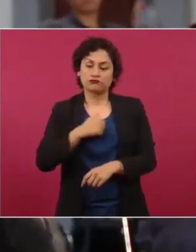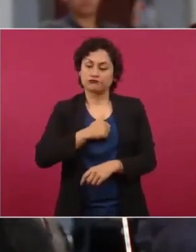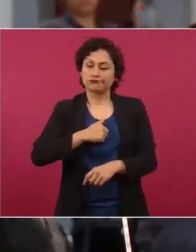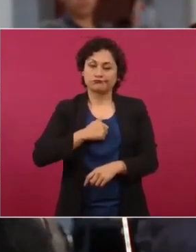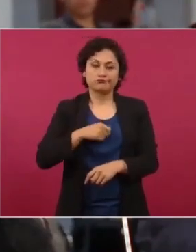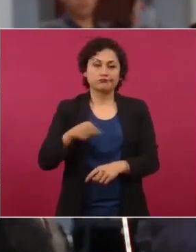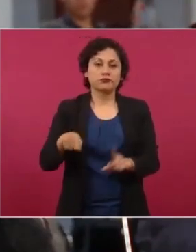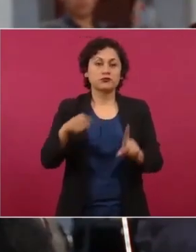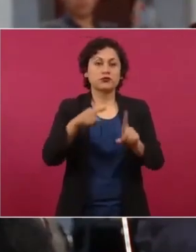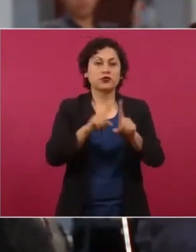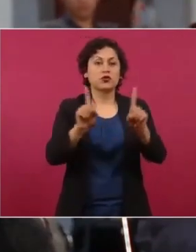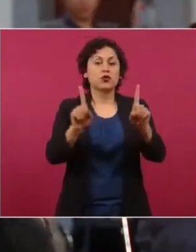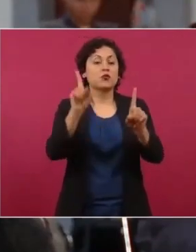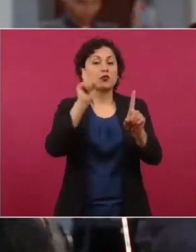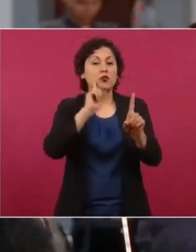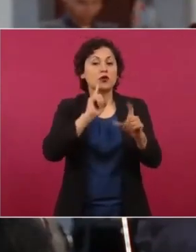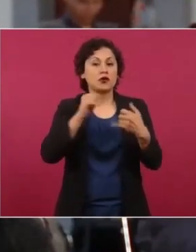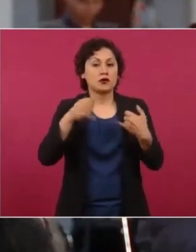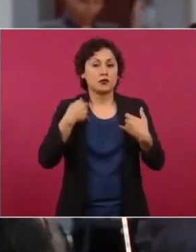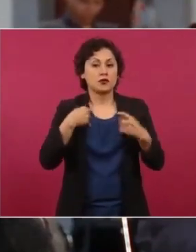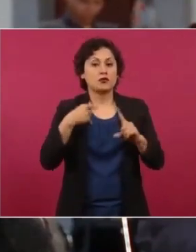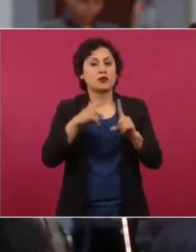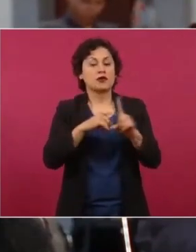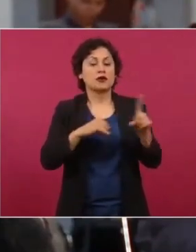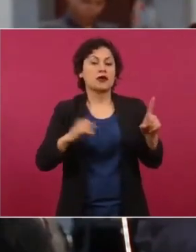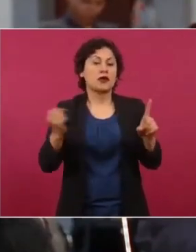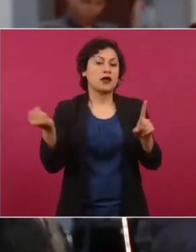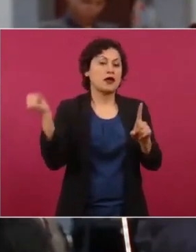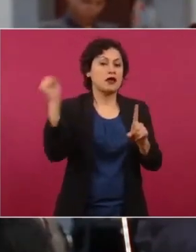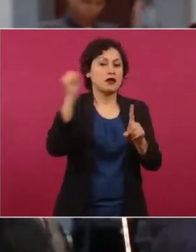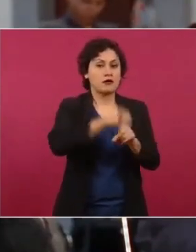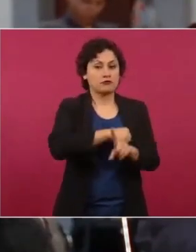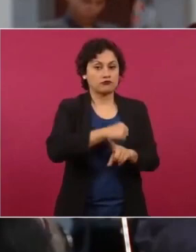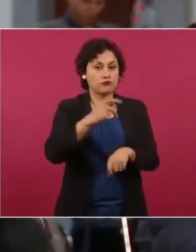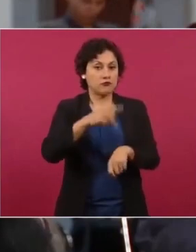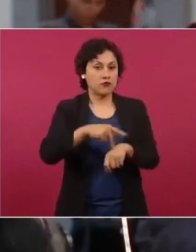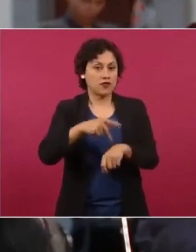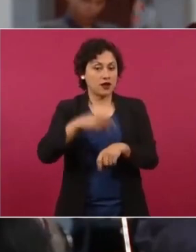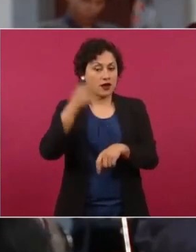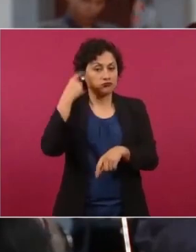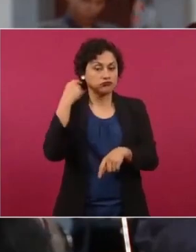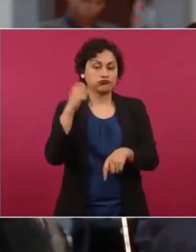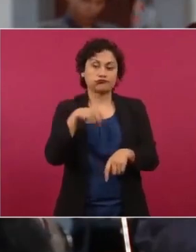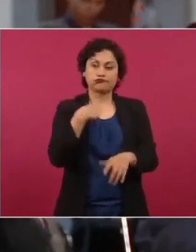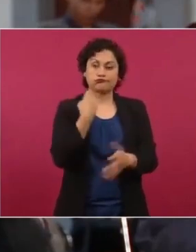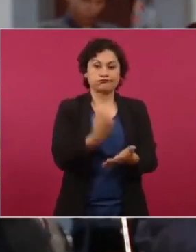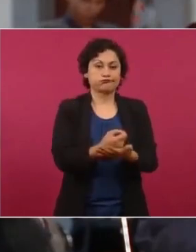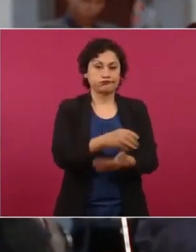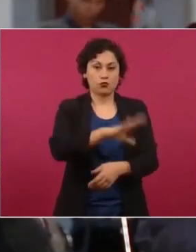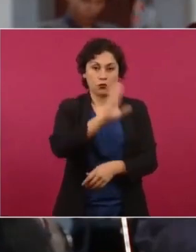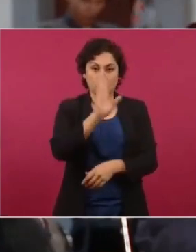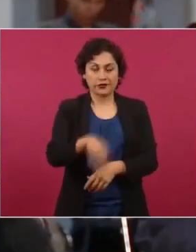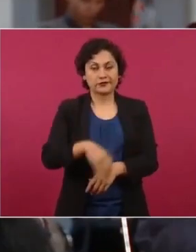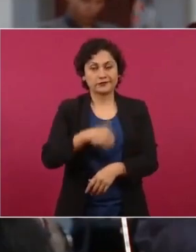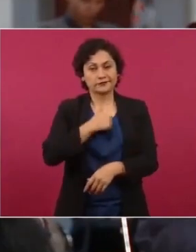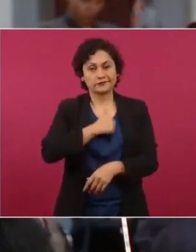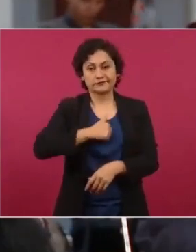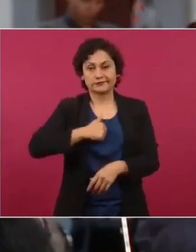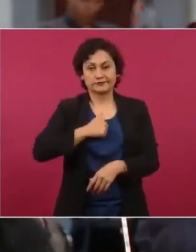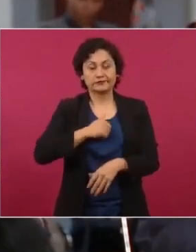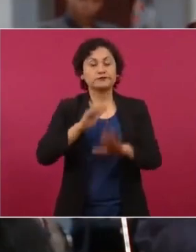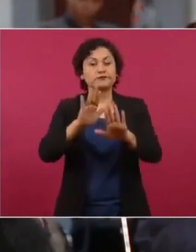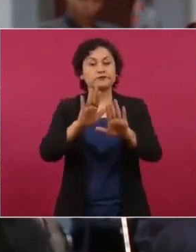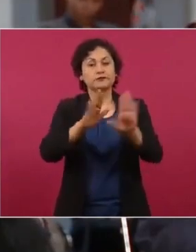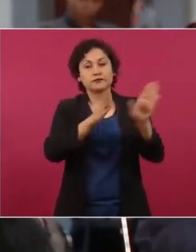golpea a otra niña con una piedra y lamentablemente la niña fallece. Aquí yo quiero darle otro sentido,